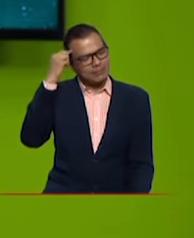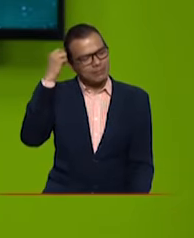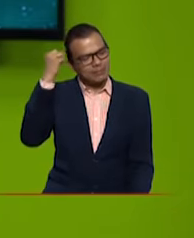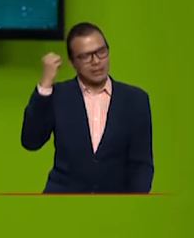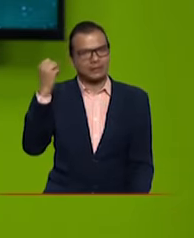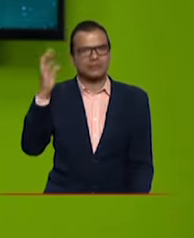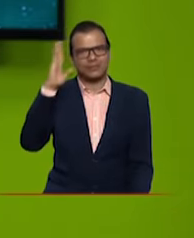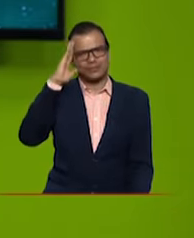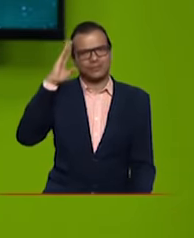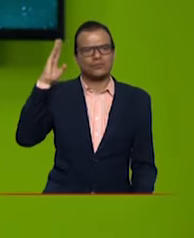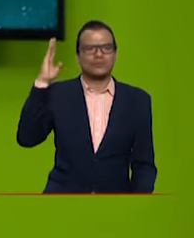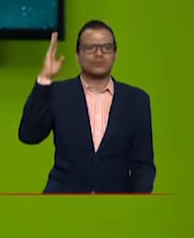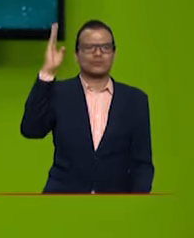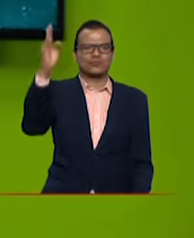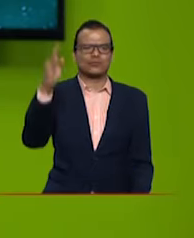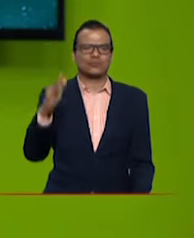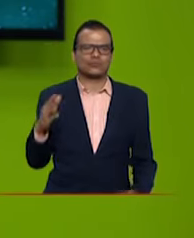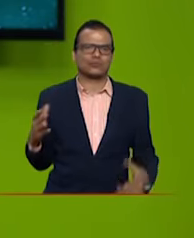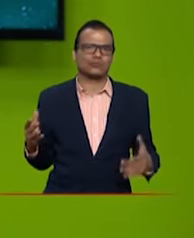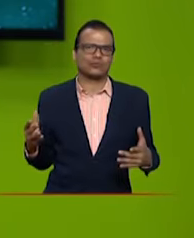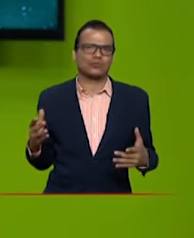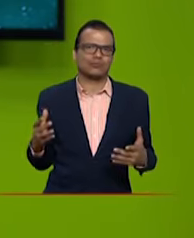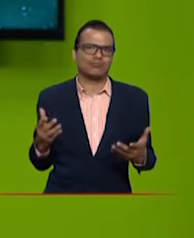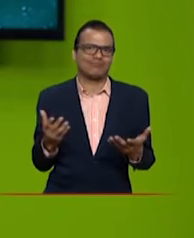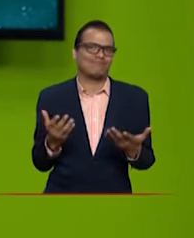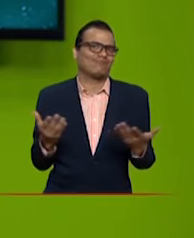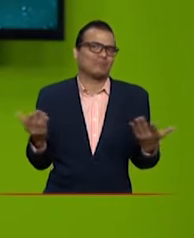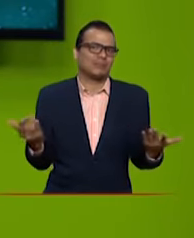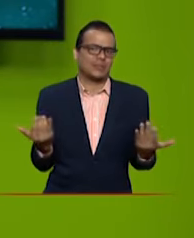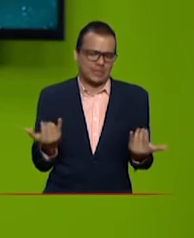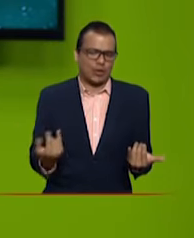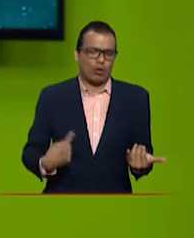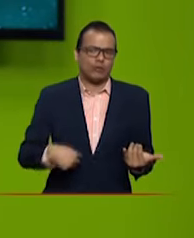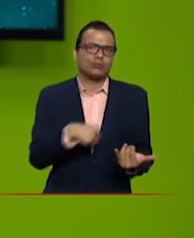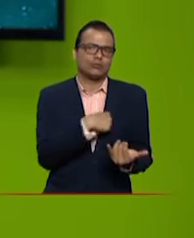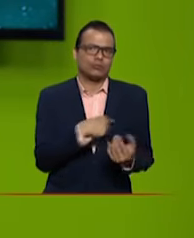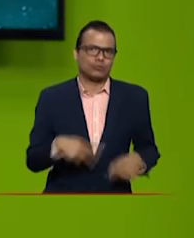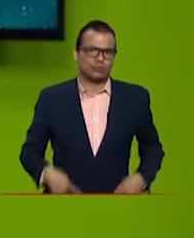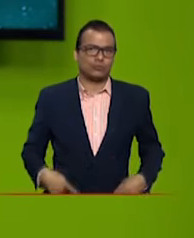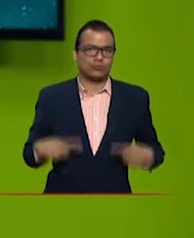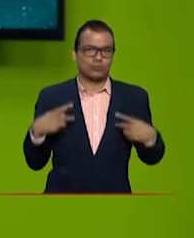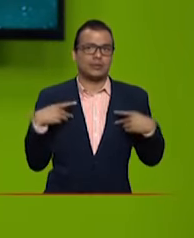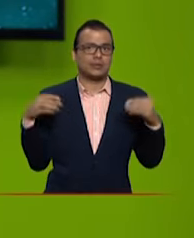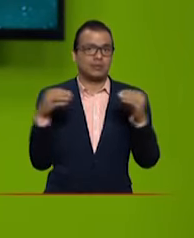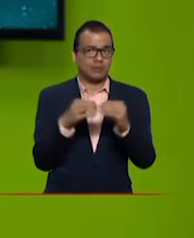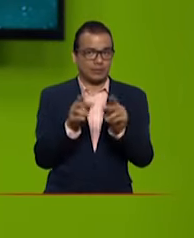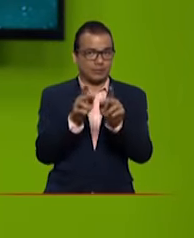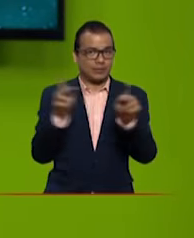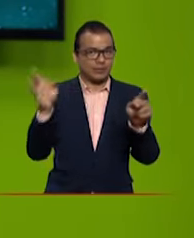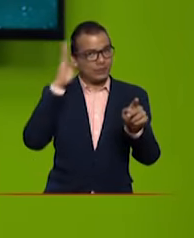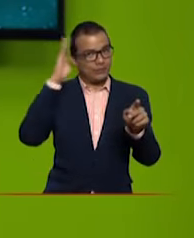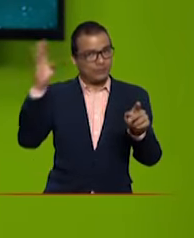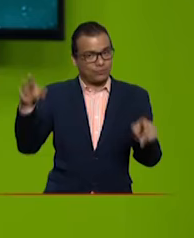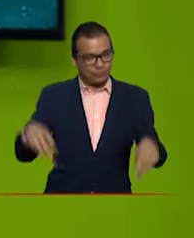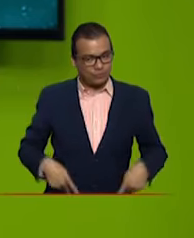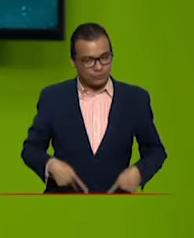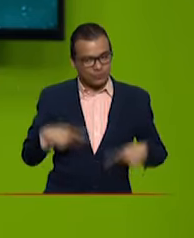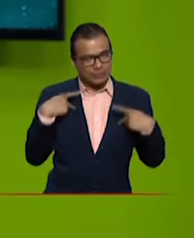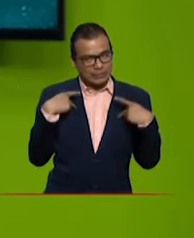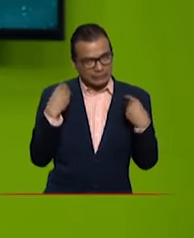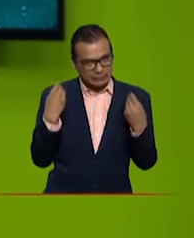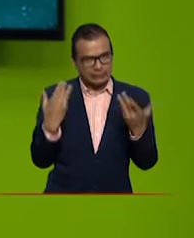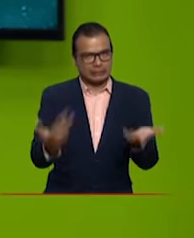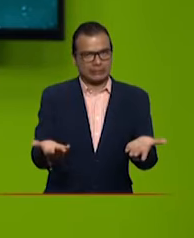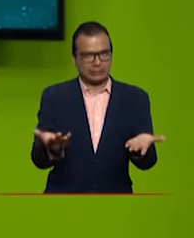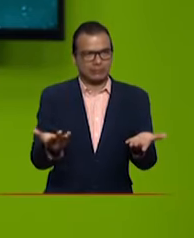solo ahora, sino en el futuro de las futuras generaciones, valga la redundancia. ¿Por qué? Porque es que tener un terreno en